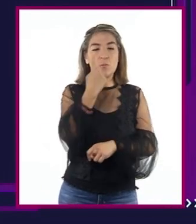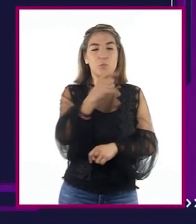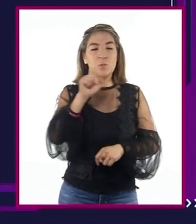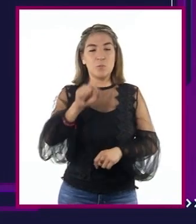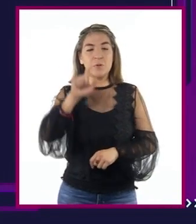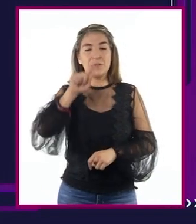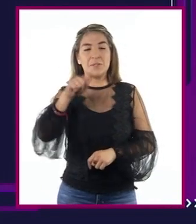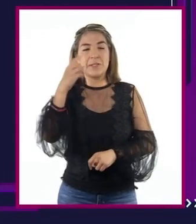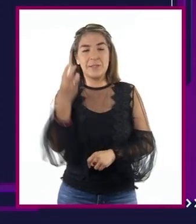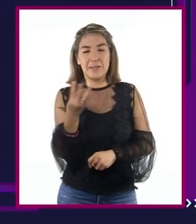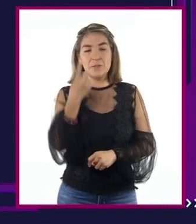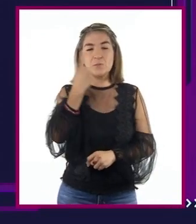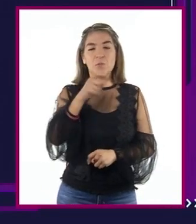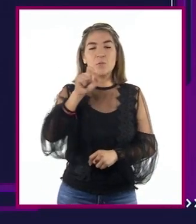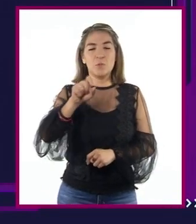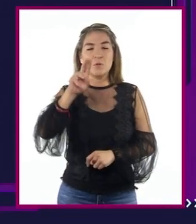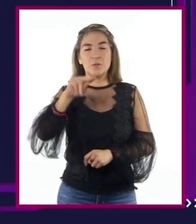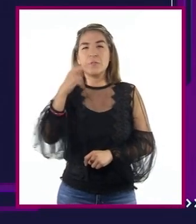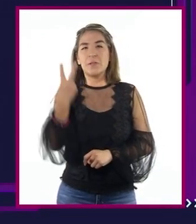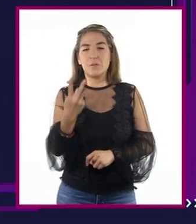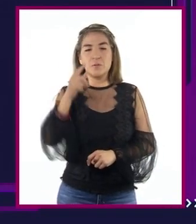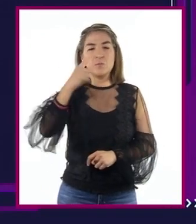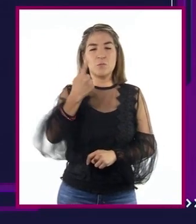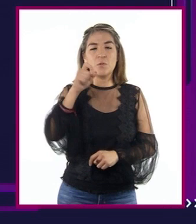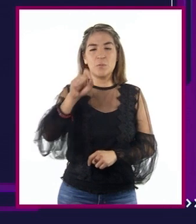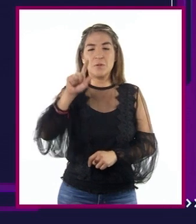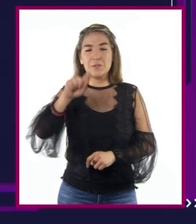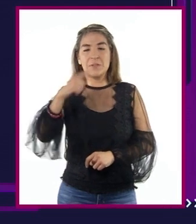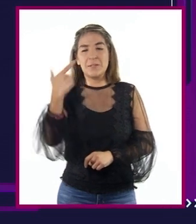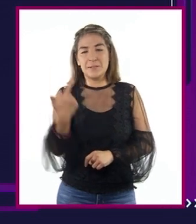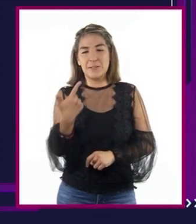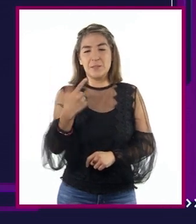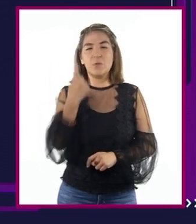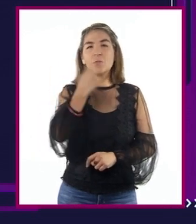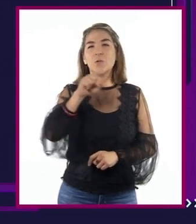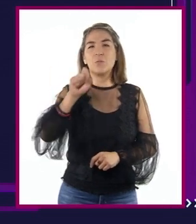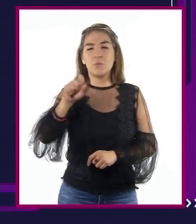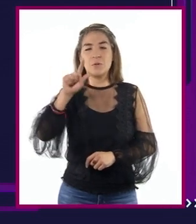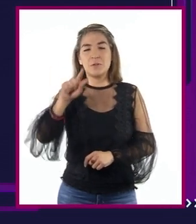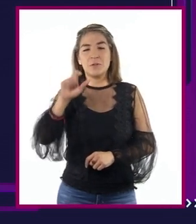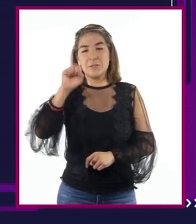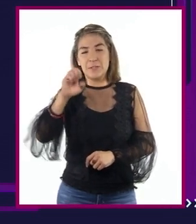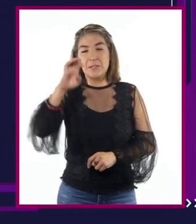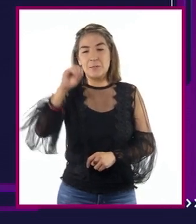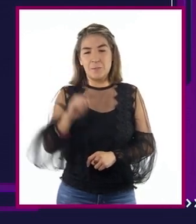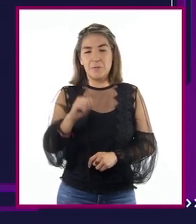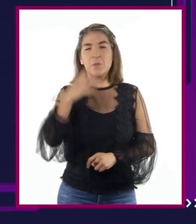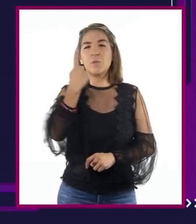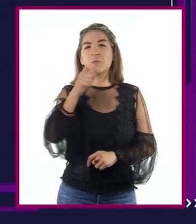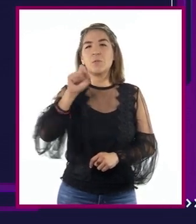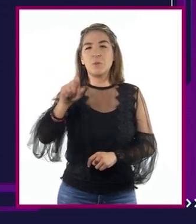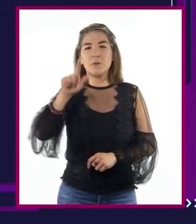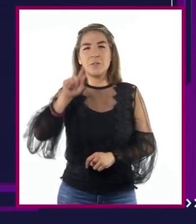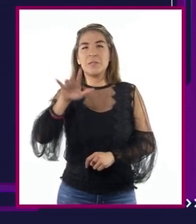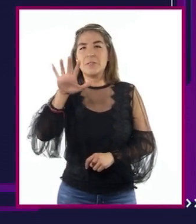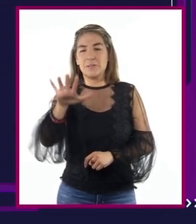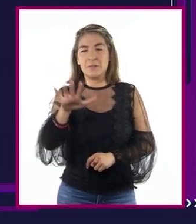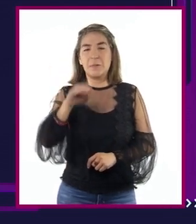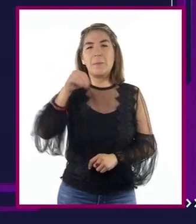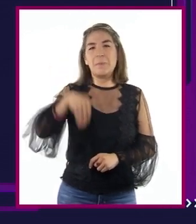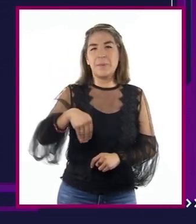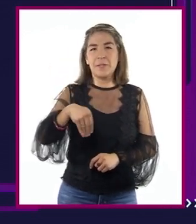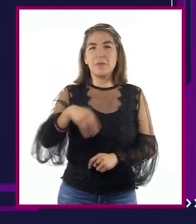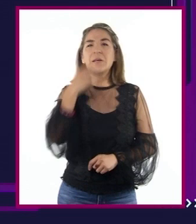1.73, 1.82, 1.77, 1.69 y 1.75